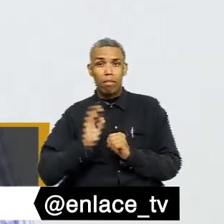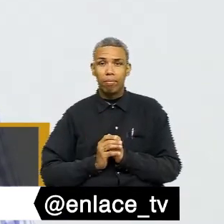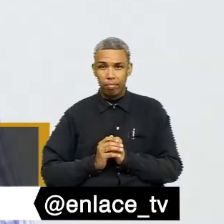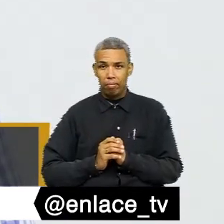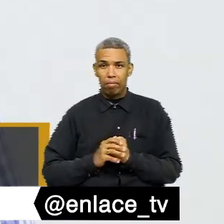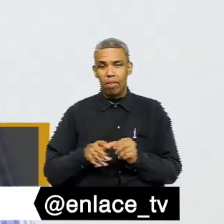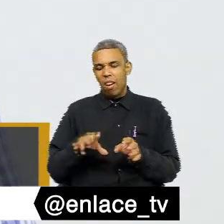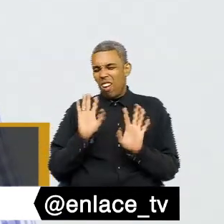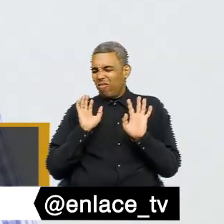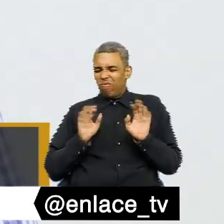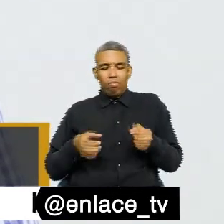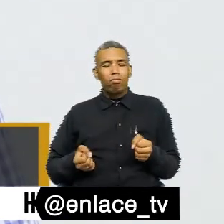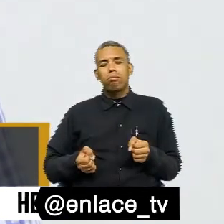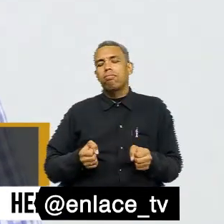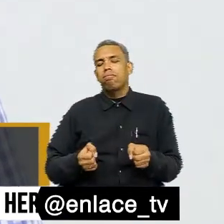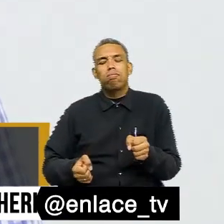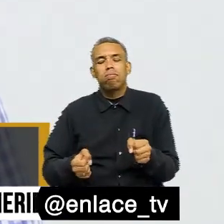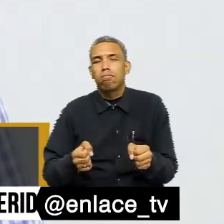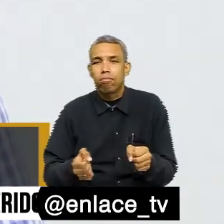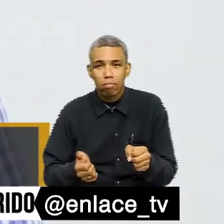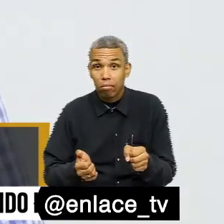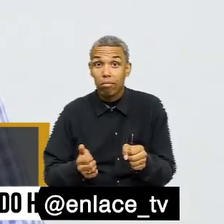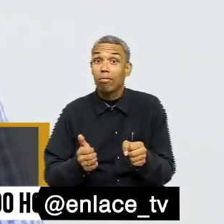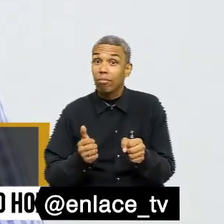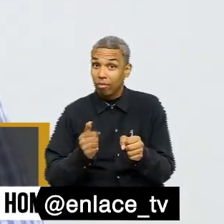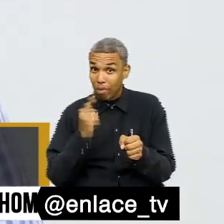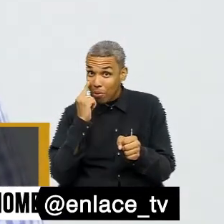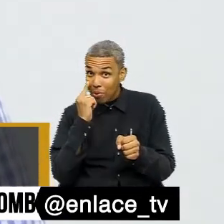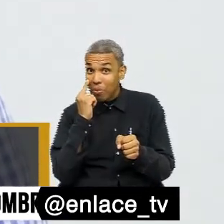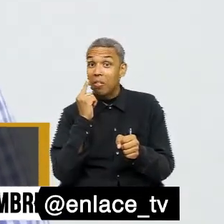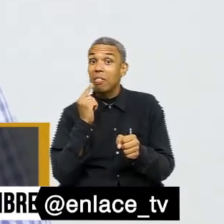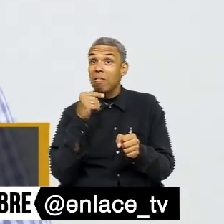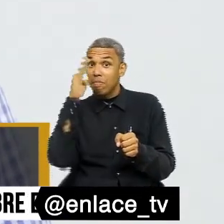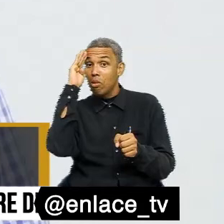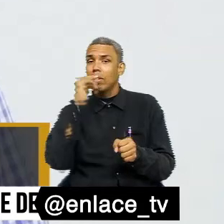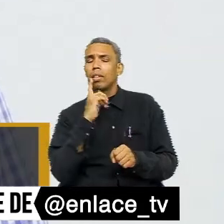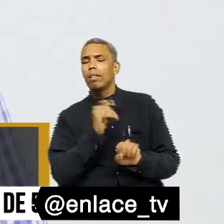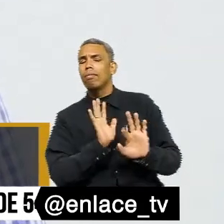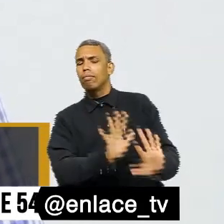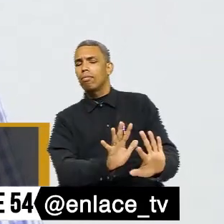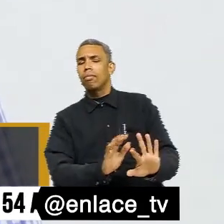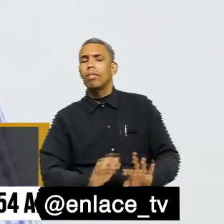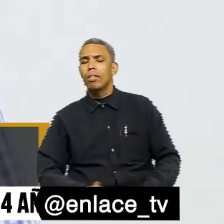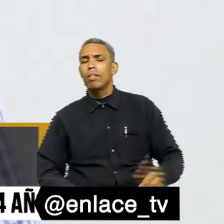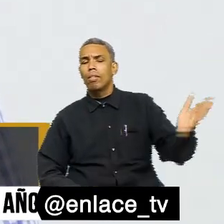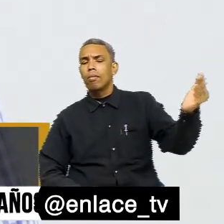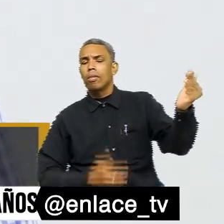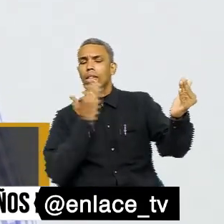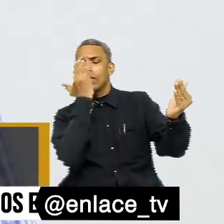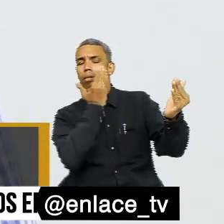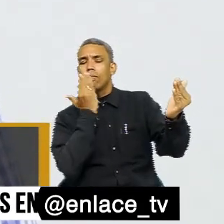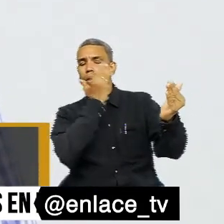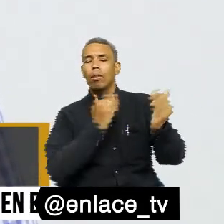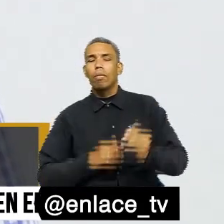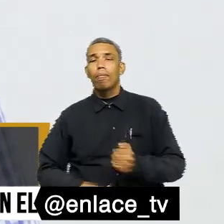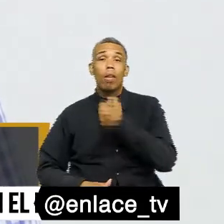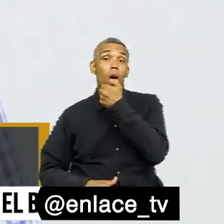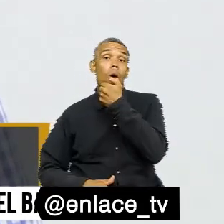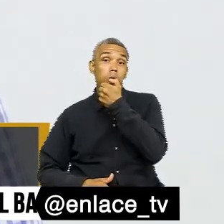se niega, estando en estado de ebriedad, o aún no estándolo, si se niega a practicarse las pruebas